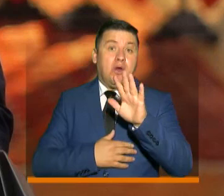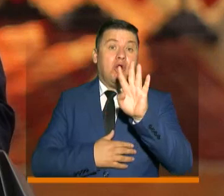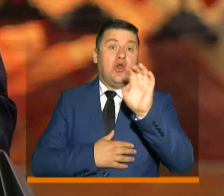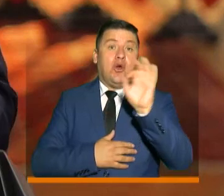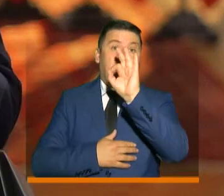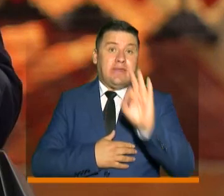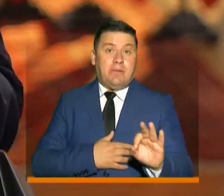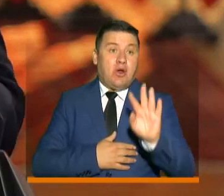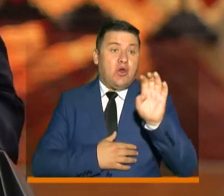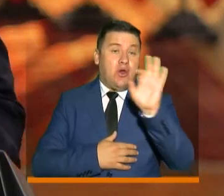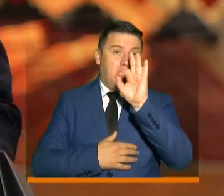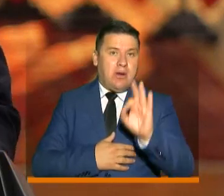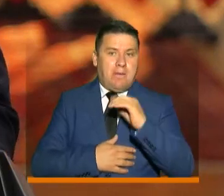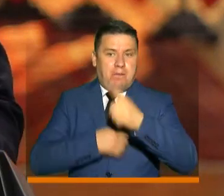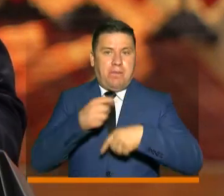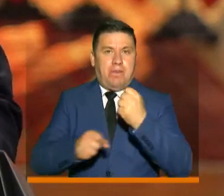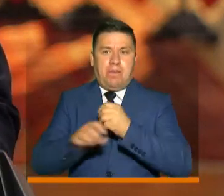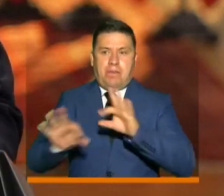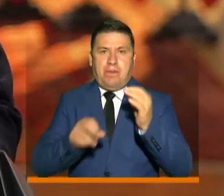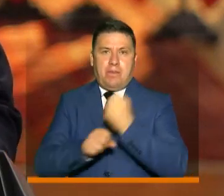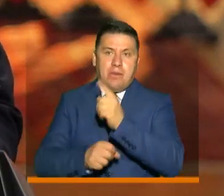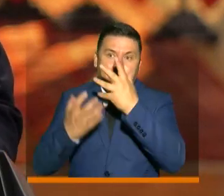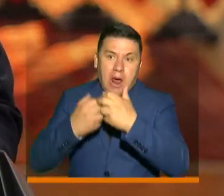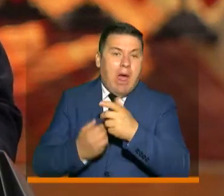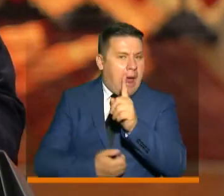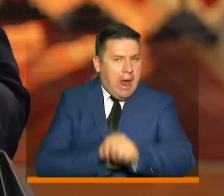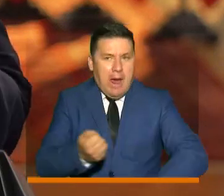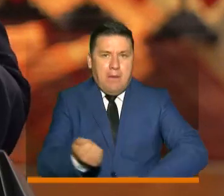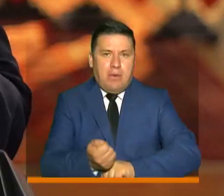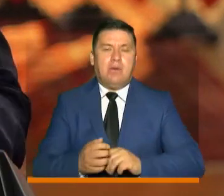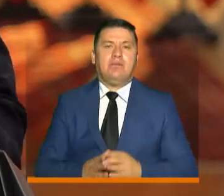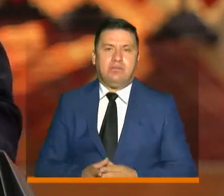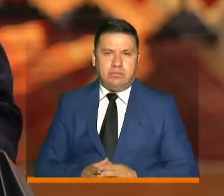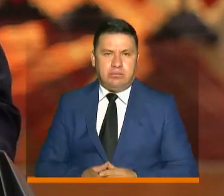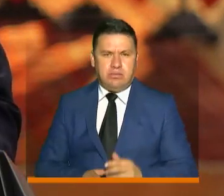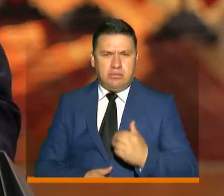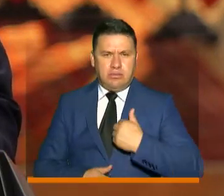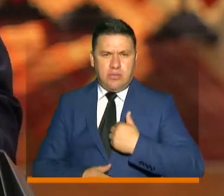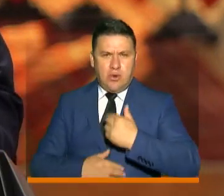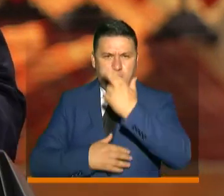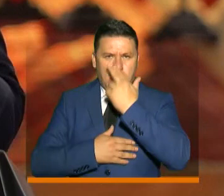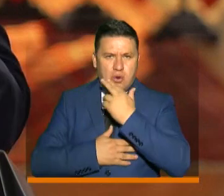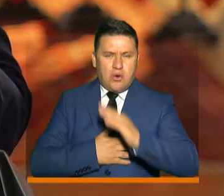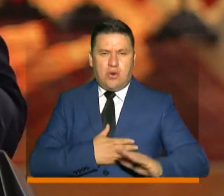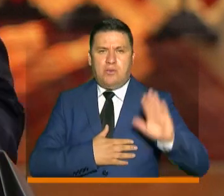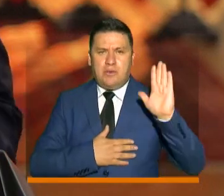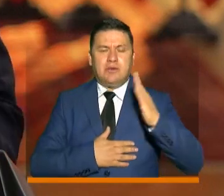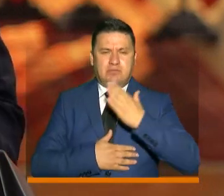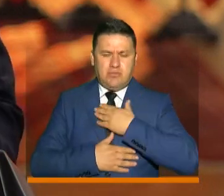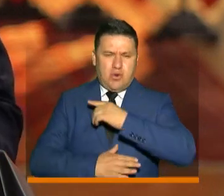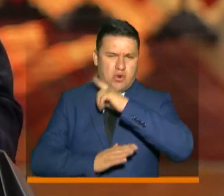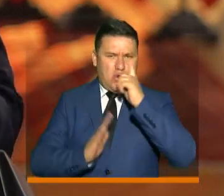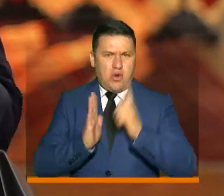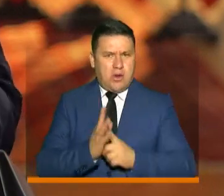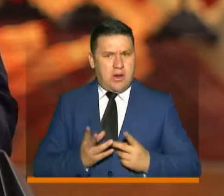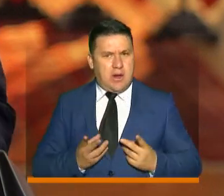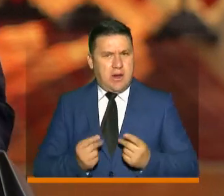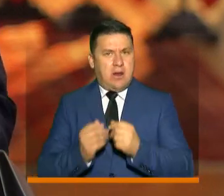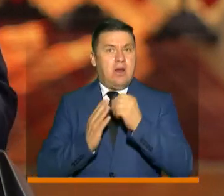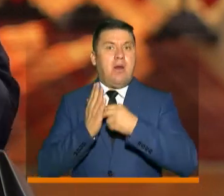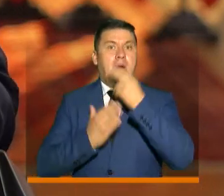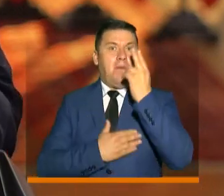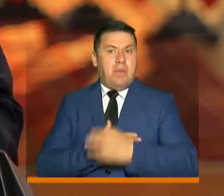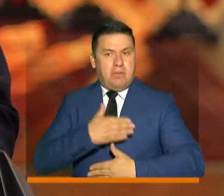90 por ciento de la generación de puestos de trabajo este compromiso también integra la aceleración de los